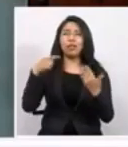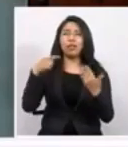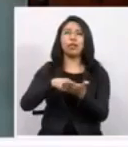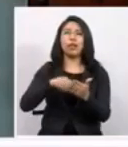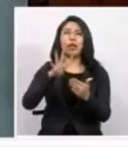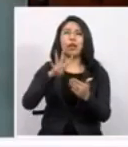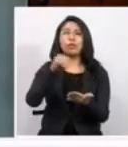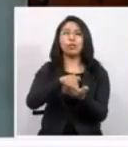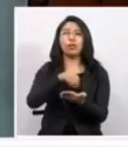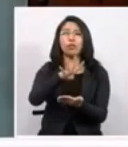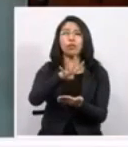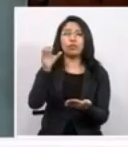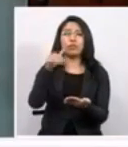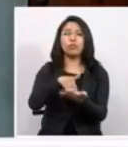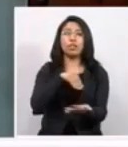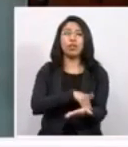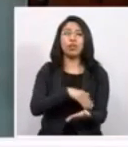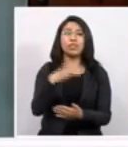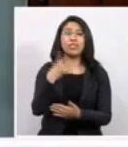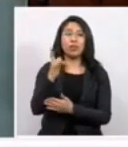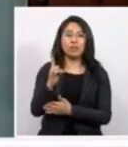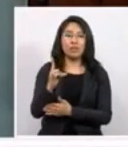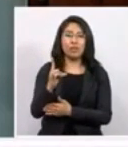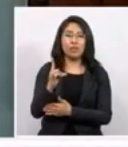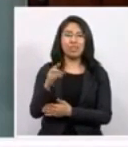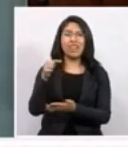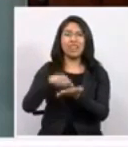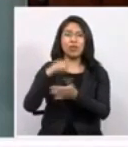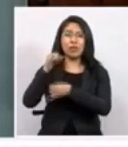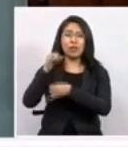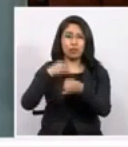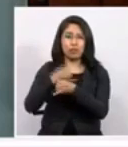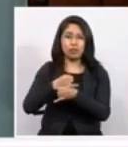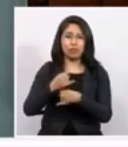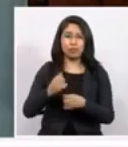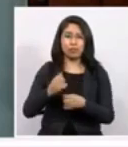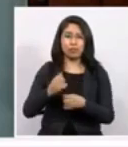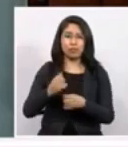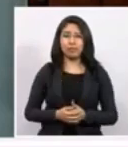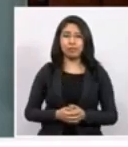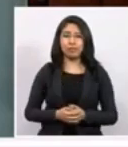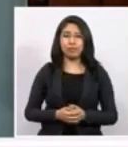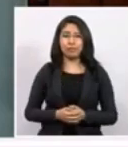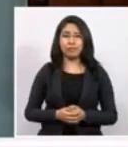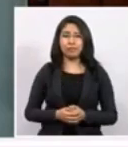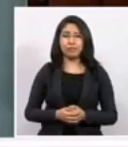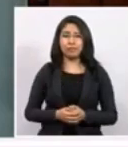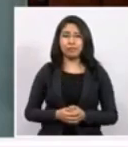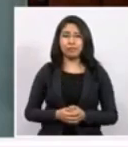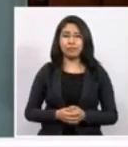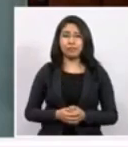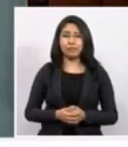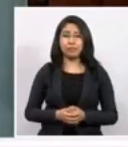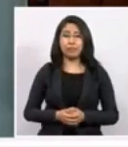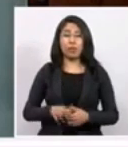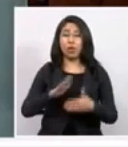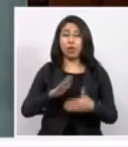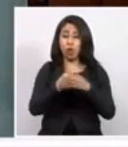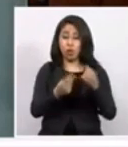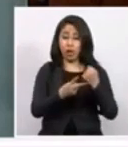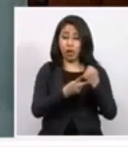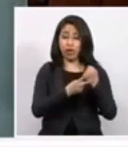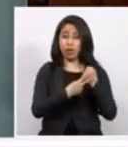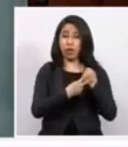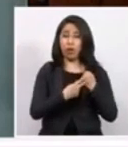4.400 millones de bolivianos adicionalmente en el mercado interno. Las reservas